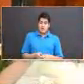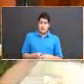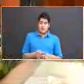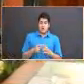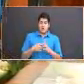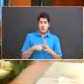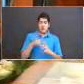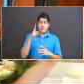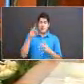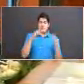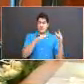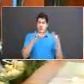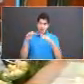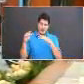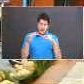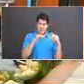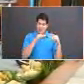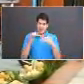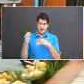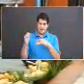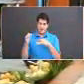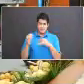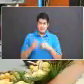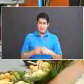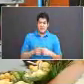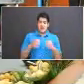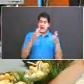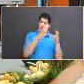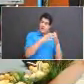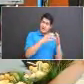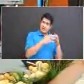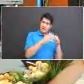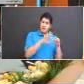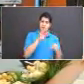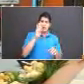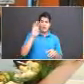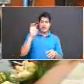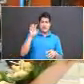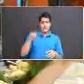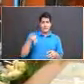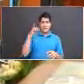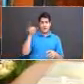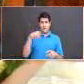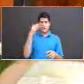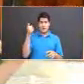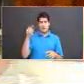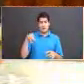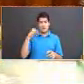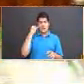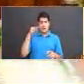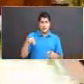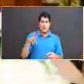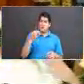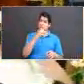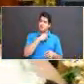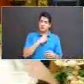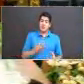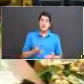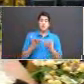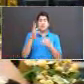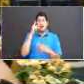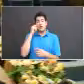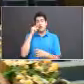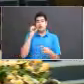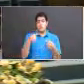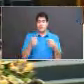empezó una guerra. La tribu de Benjamín no quiso entregar a los hombres que habían hecho eso, y